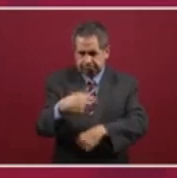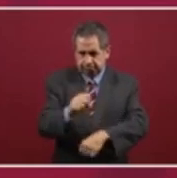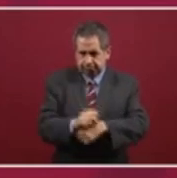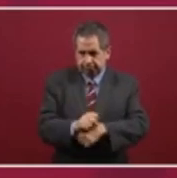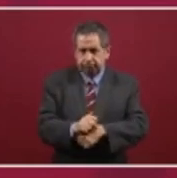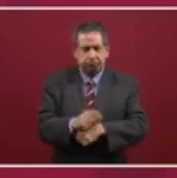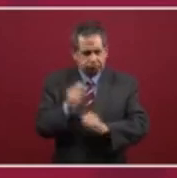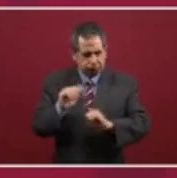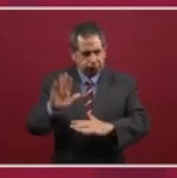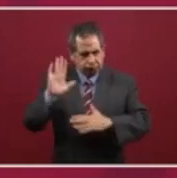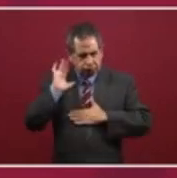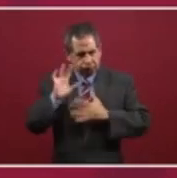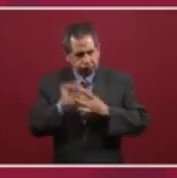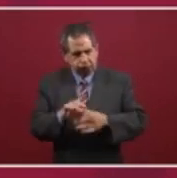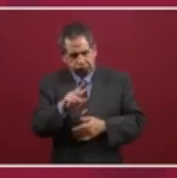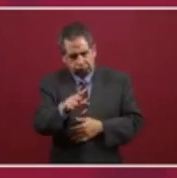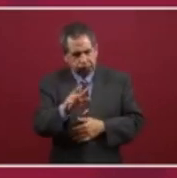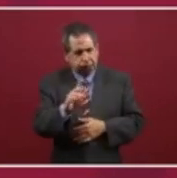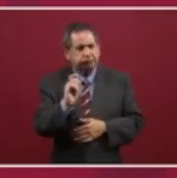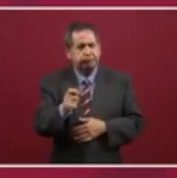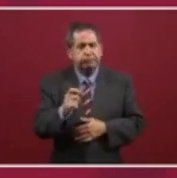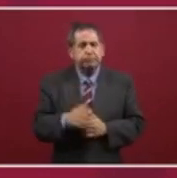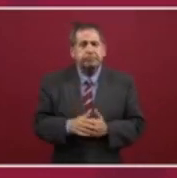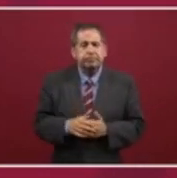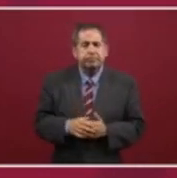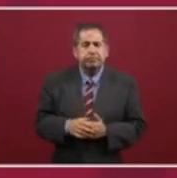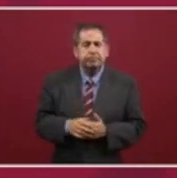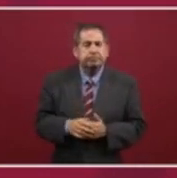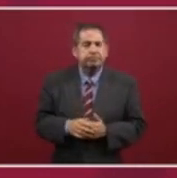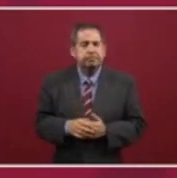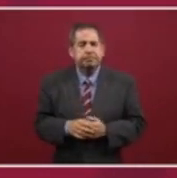el compromiso de